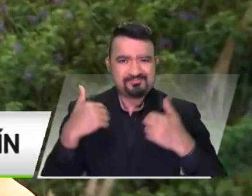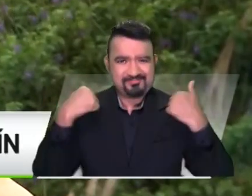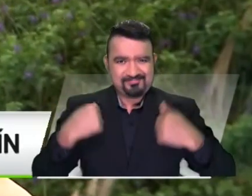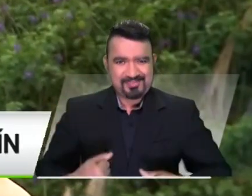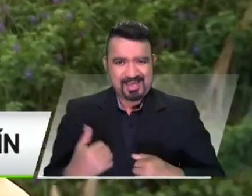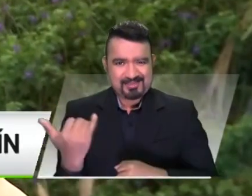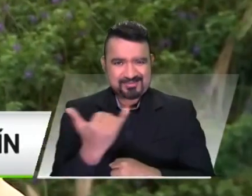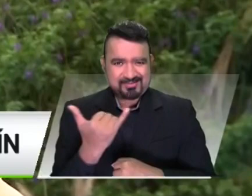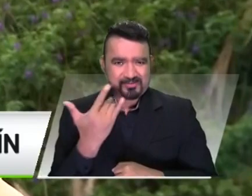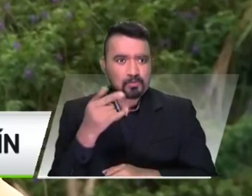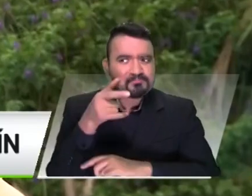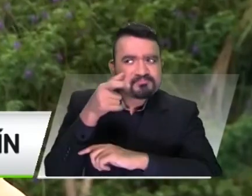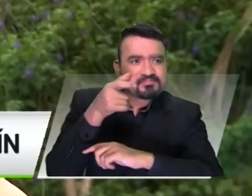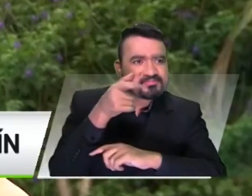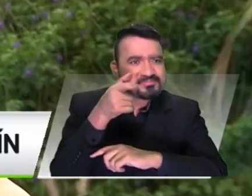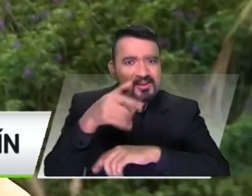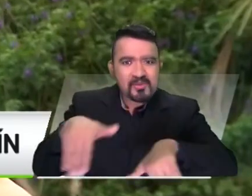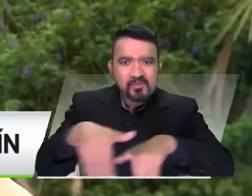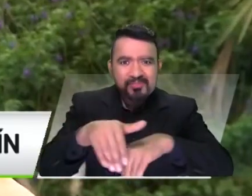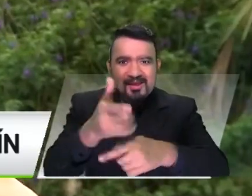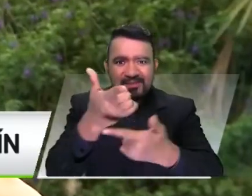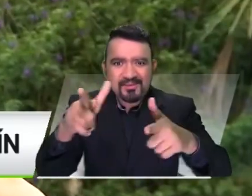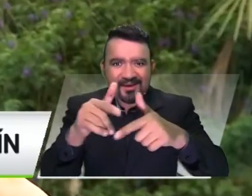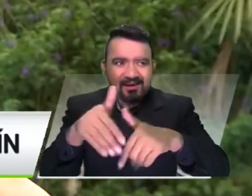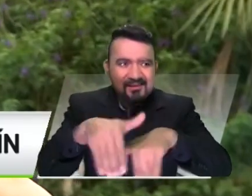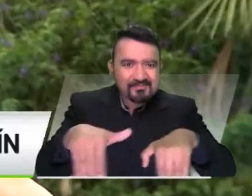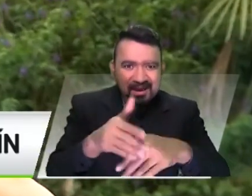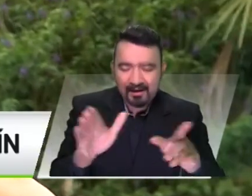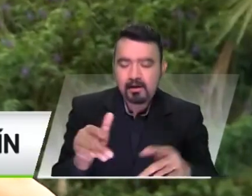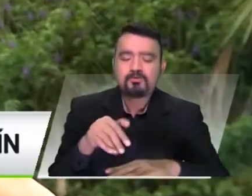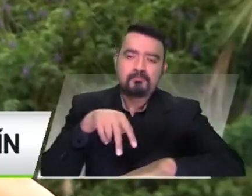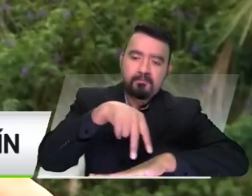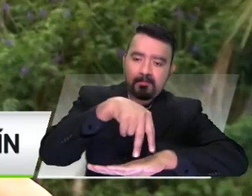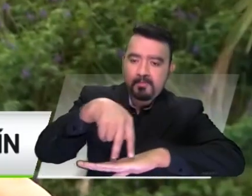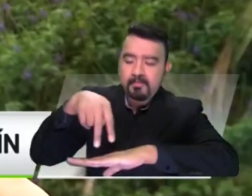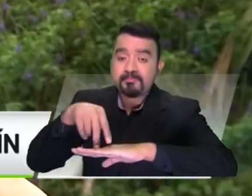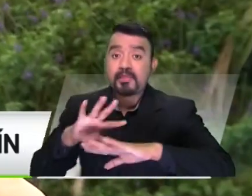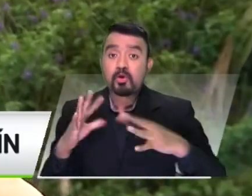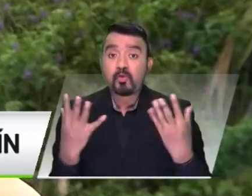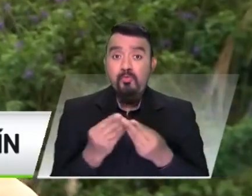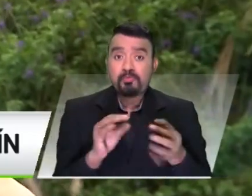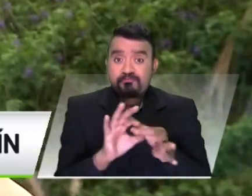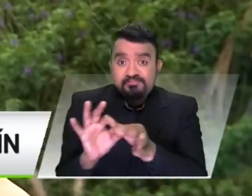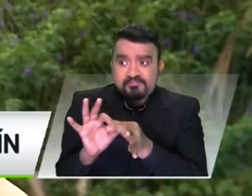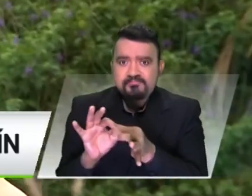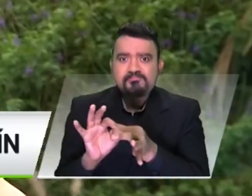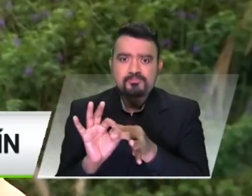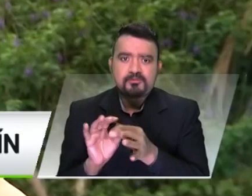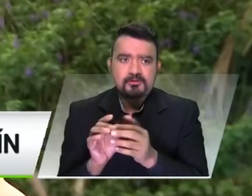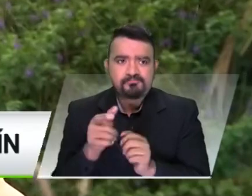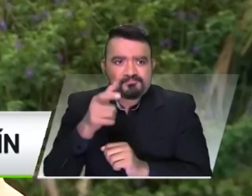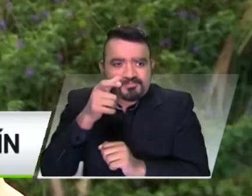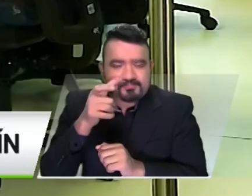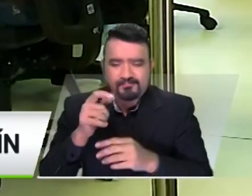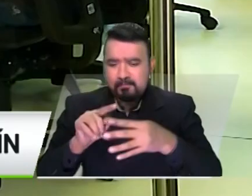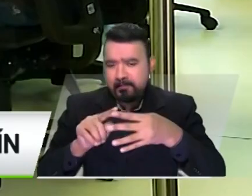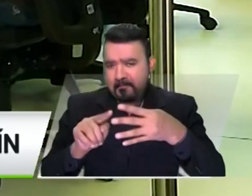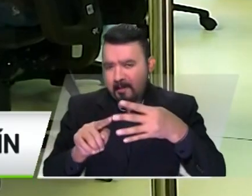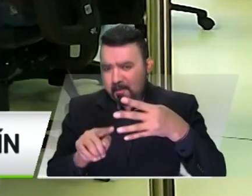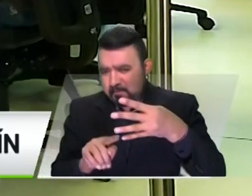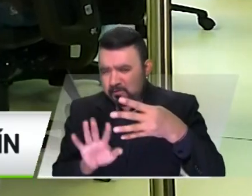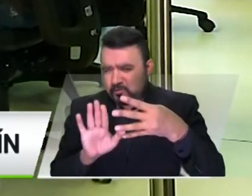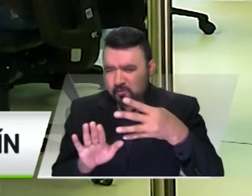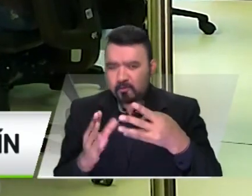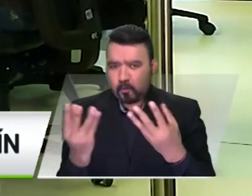la Secretaría Operativa de Seguridad y, por supuesto, acompañados de la gerencia del centro, con todos los temas de control. El